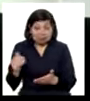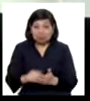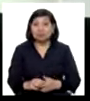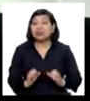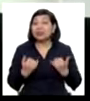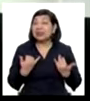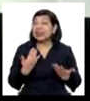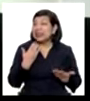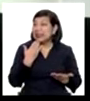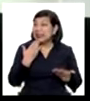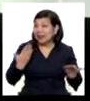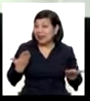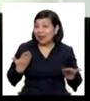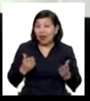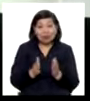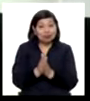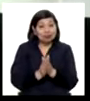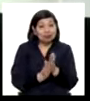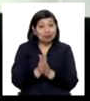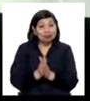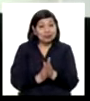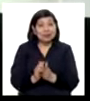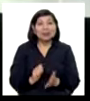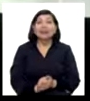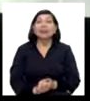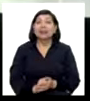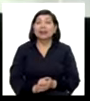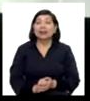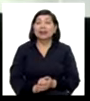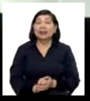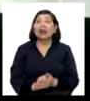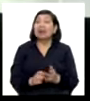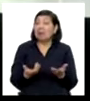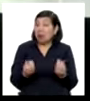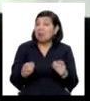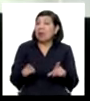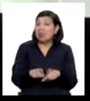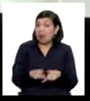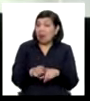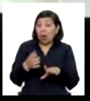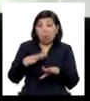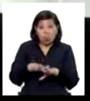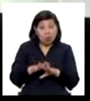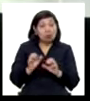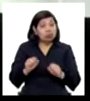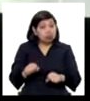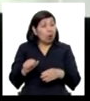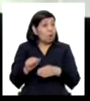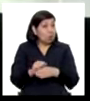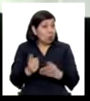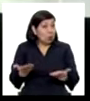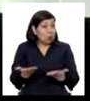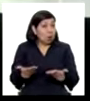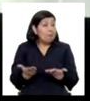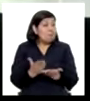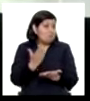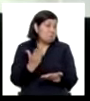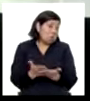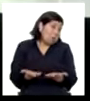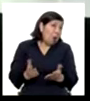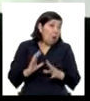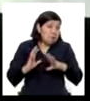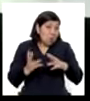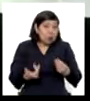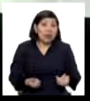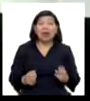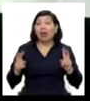participantes. Y eso es básicamente por la motivación de también incluir buenas prácticas, ¿no?, de una problemática